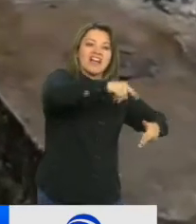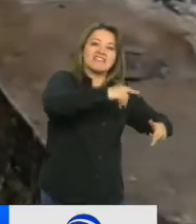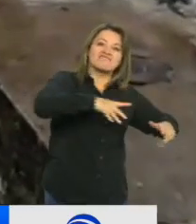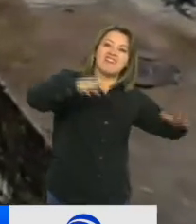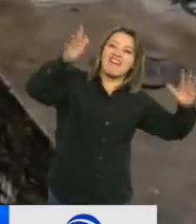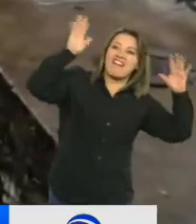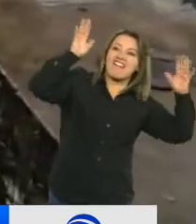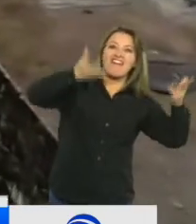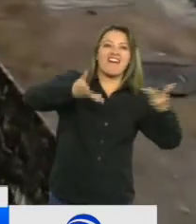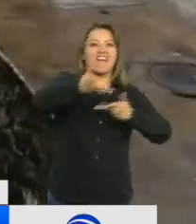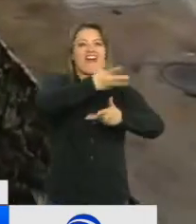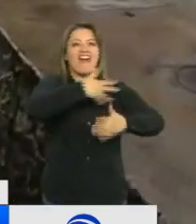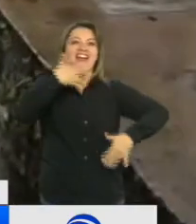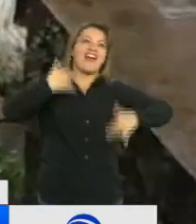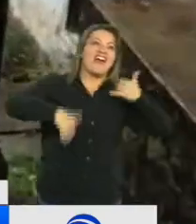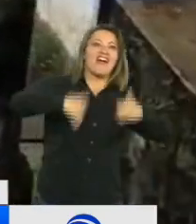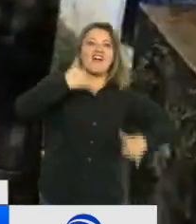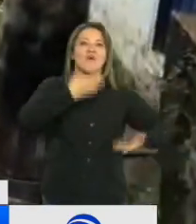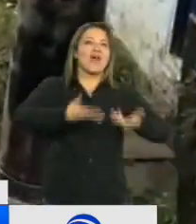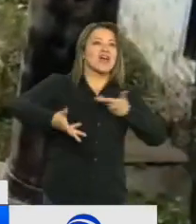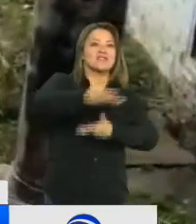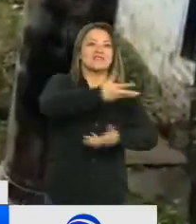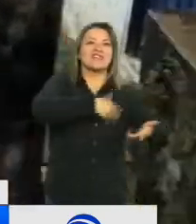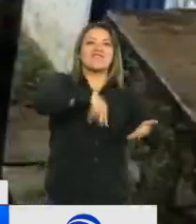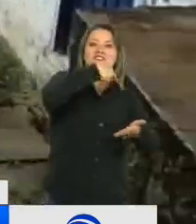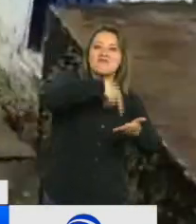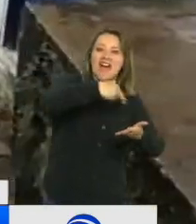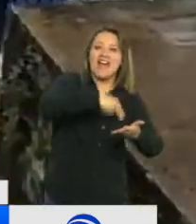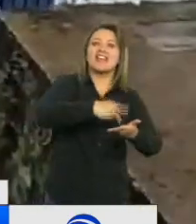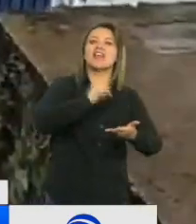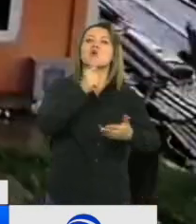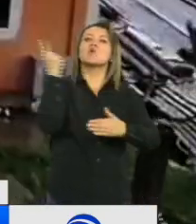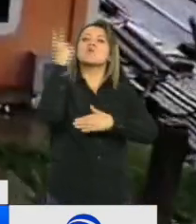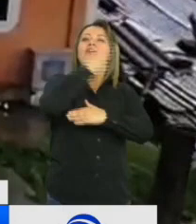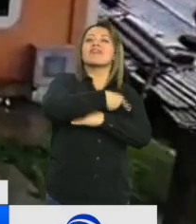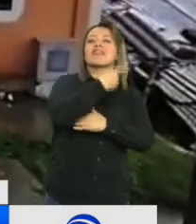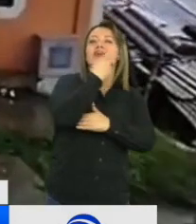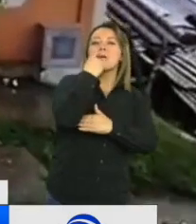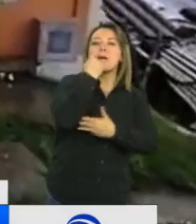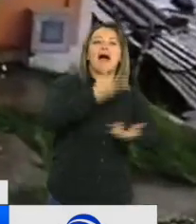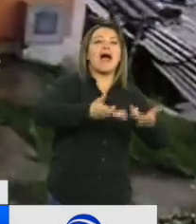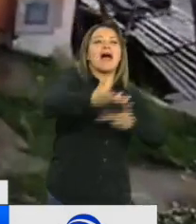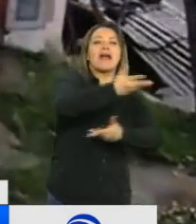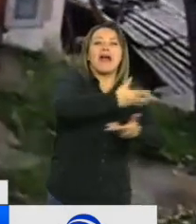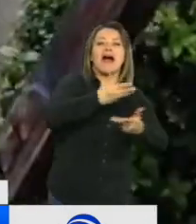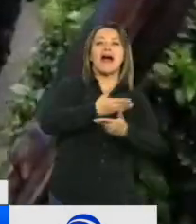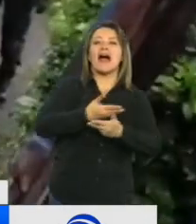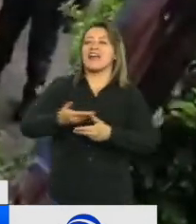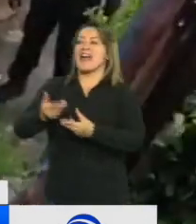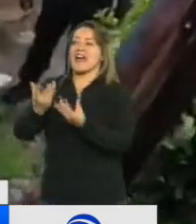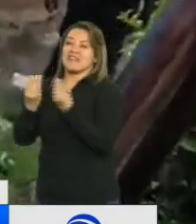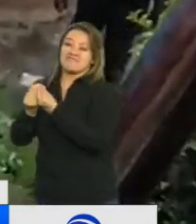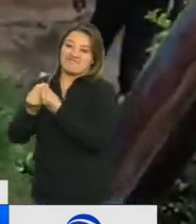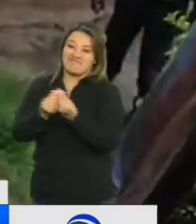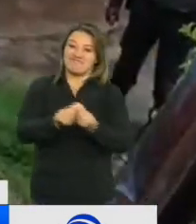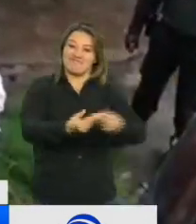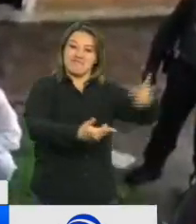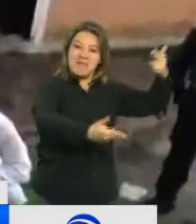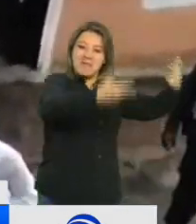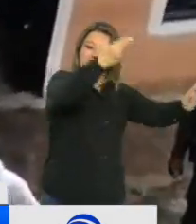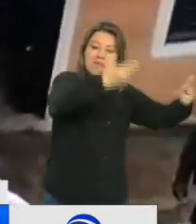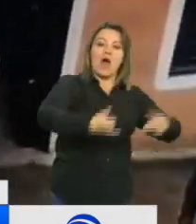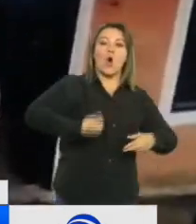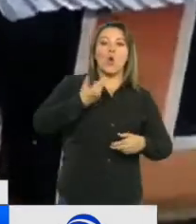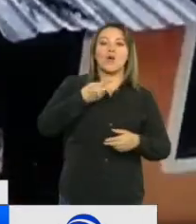Día del Padre e iniciaron a disparar a diestra y siniestra contra los presentes, dejando a un joven de 17 años muerto y